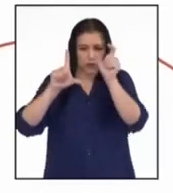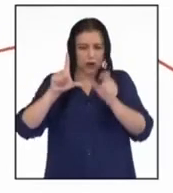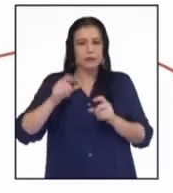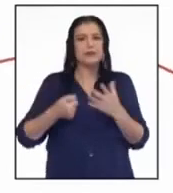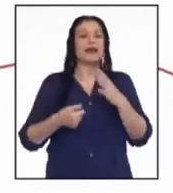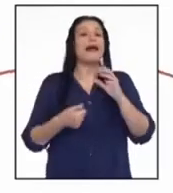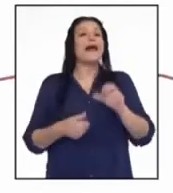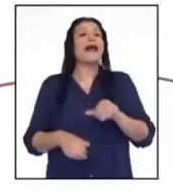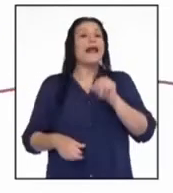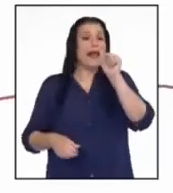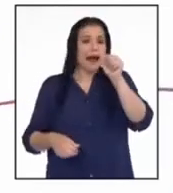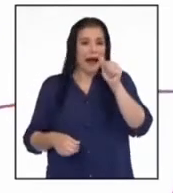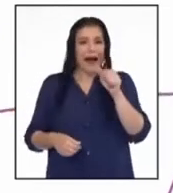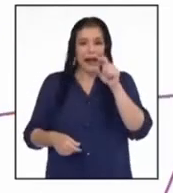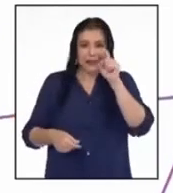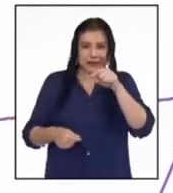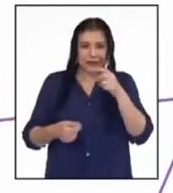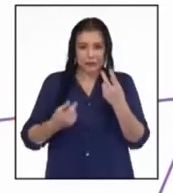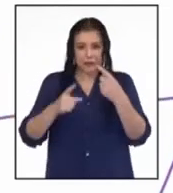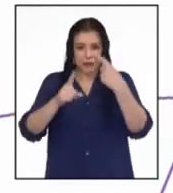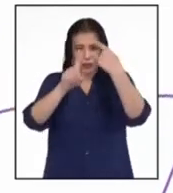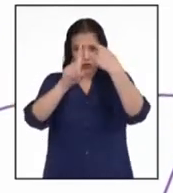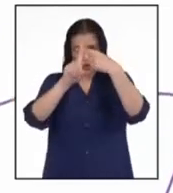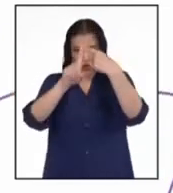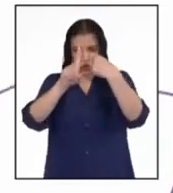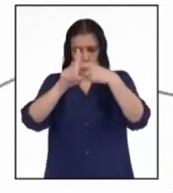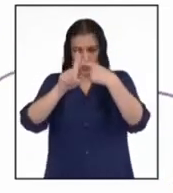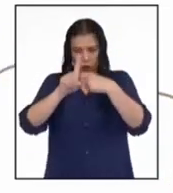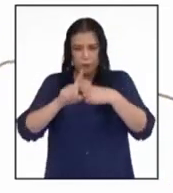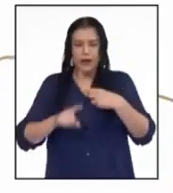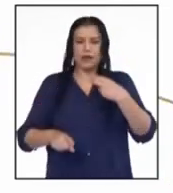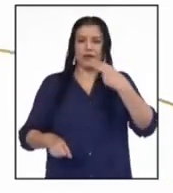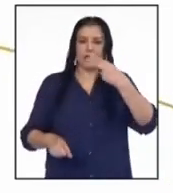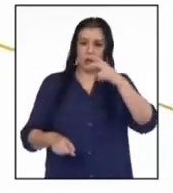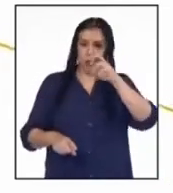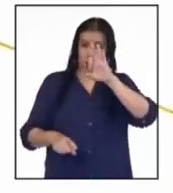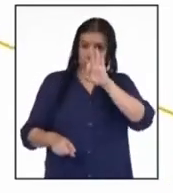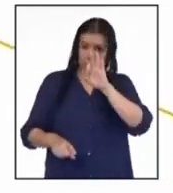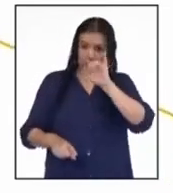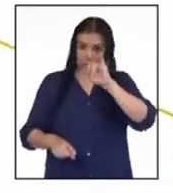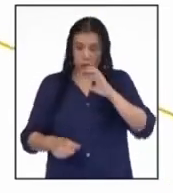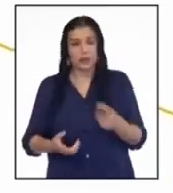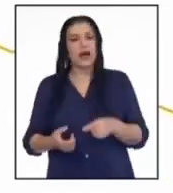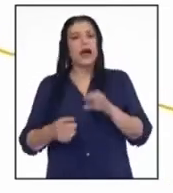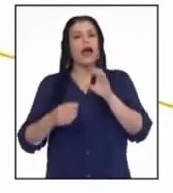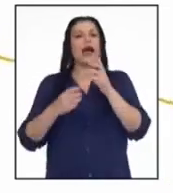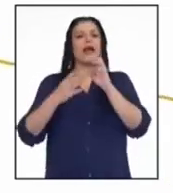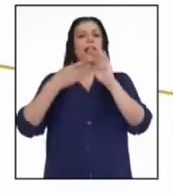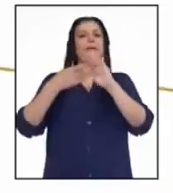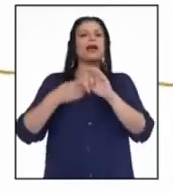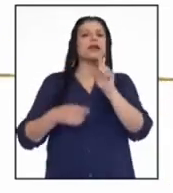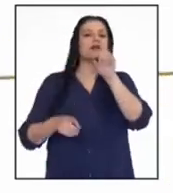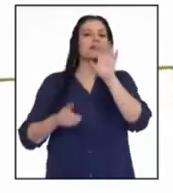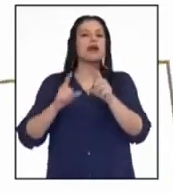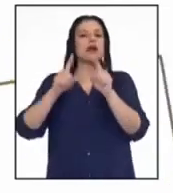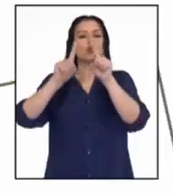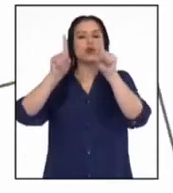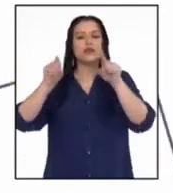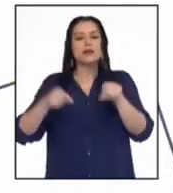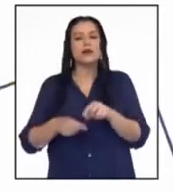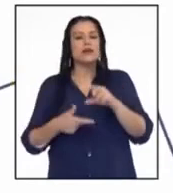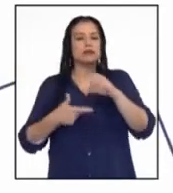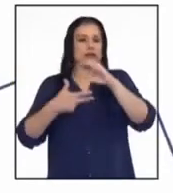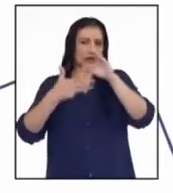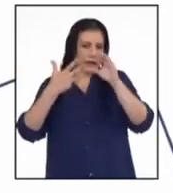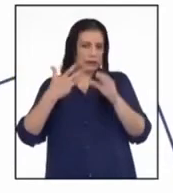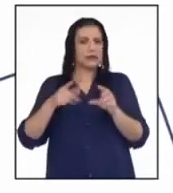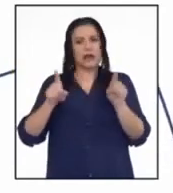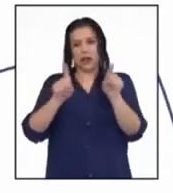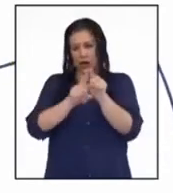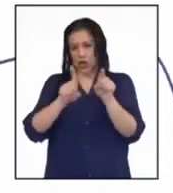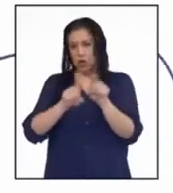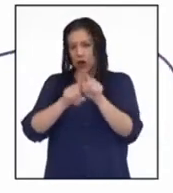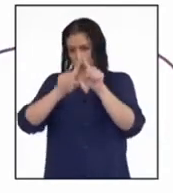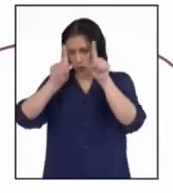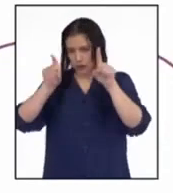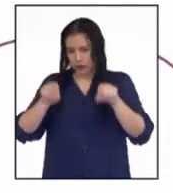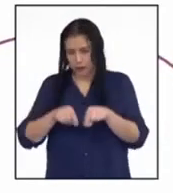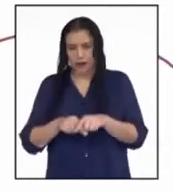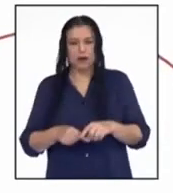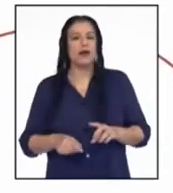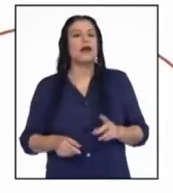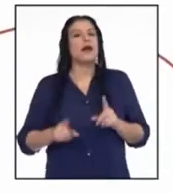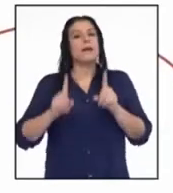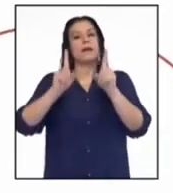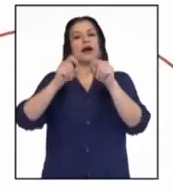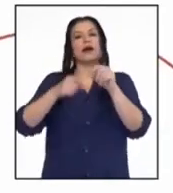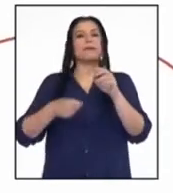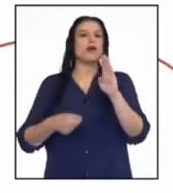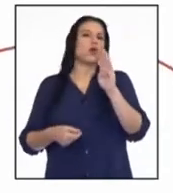la A había que hacer una suma de frecuencias absolutas, en la B identificar un intervalo y en la C también. Para la pregunta